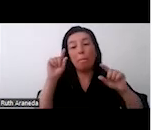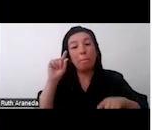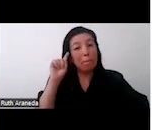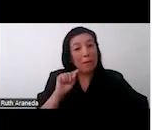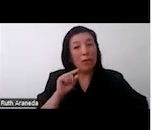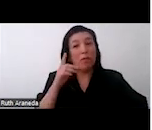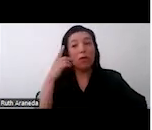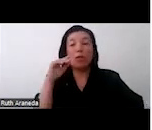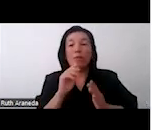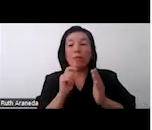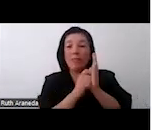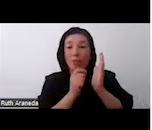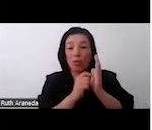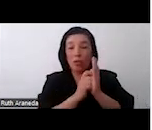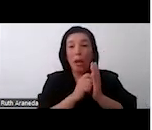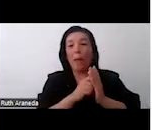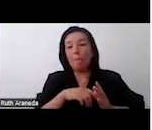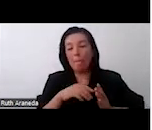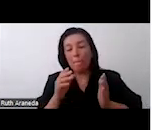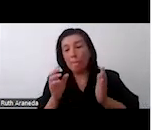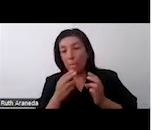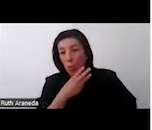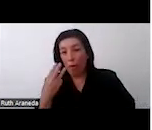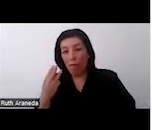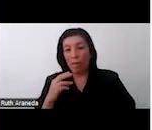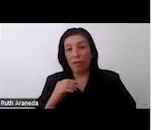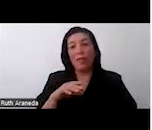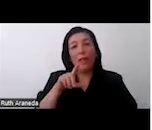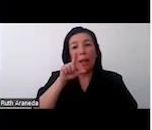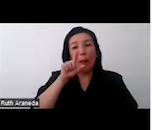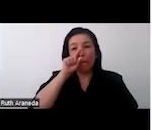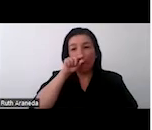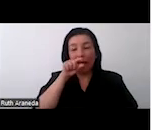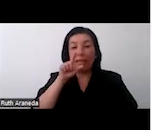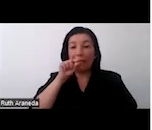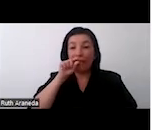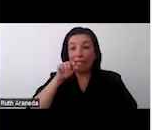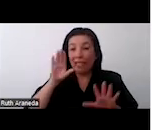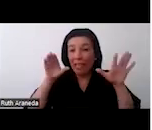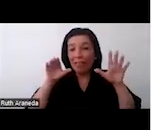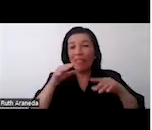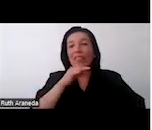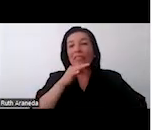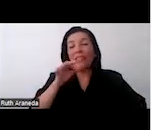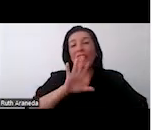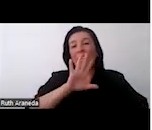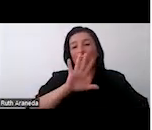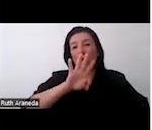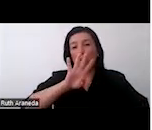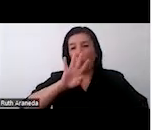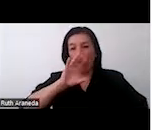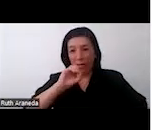los registros de la página eBird, son 540. De esas 540